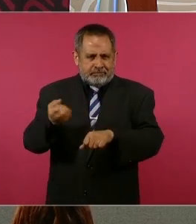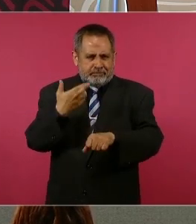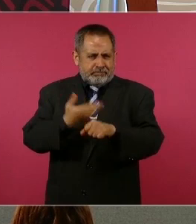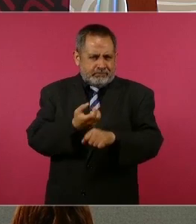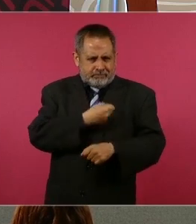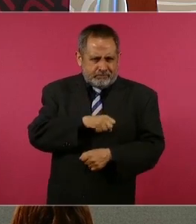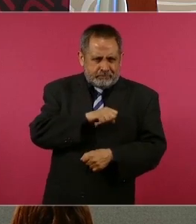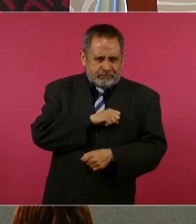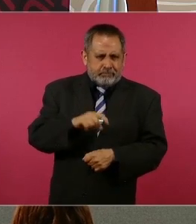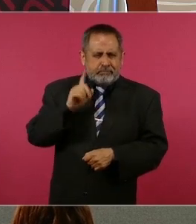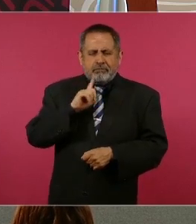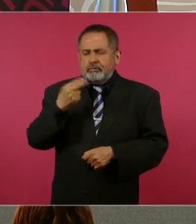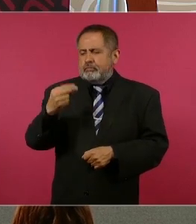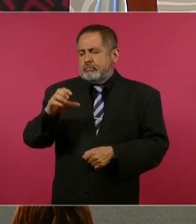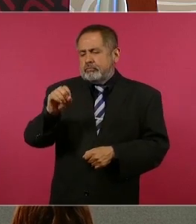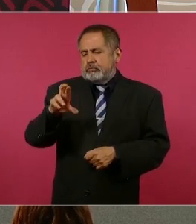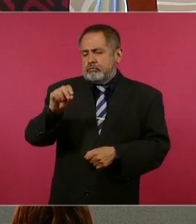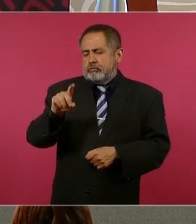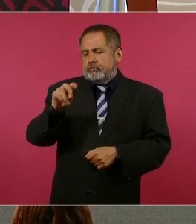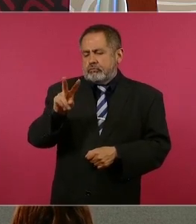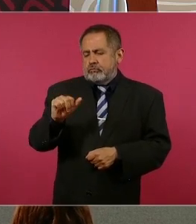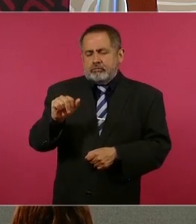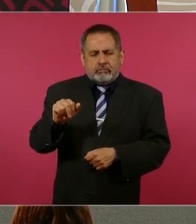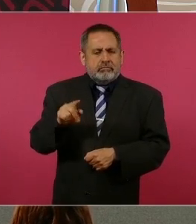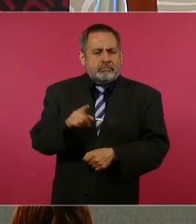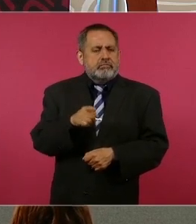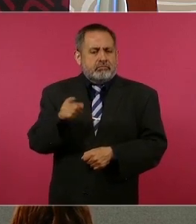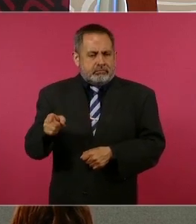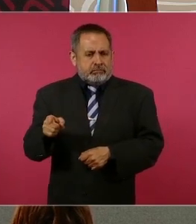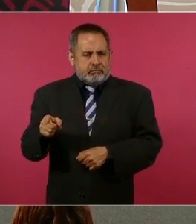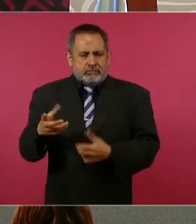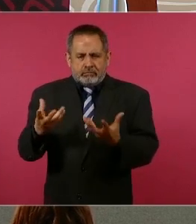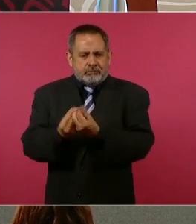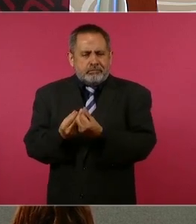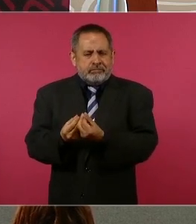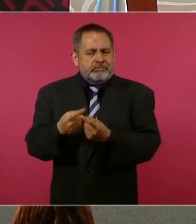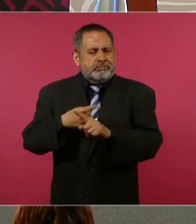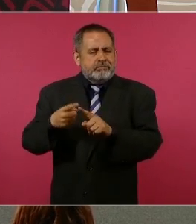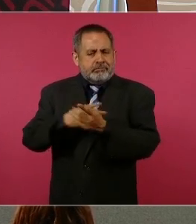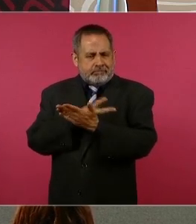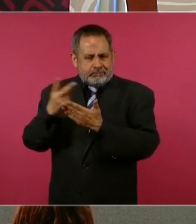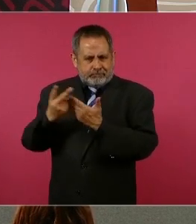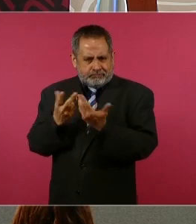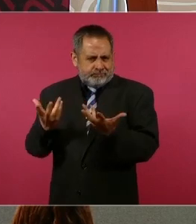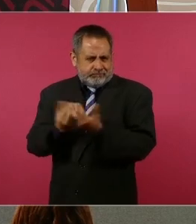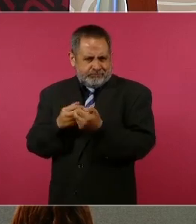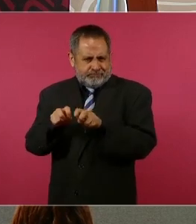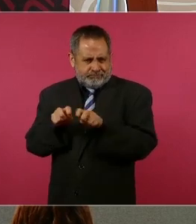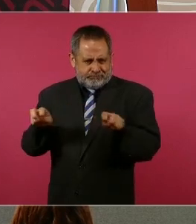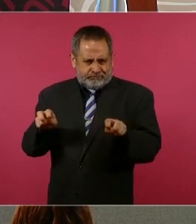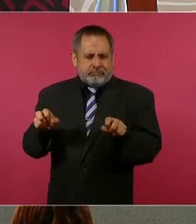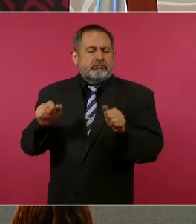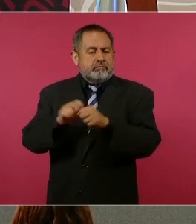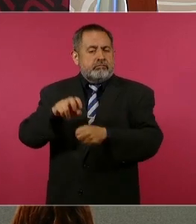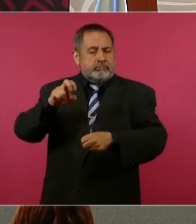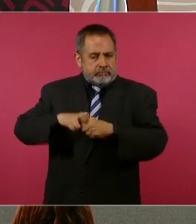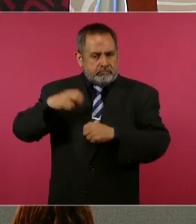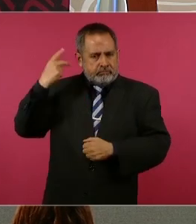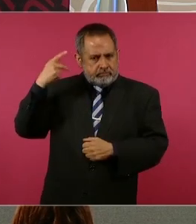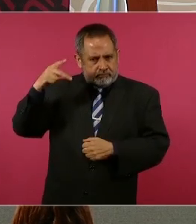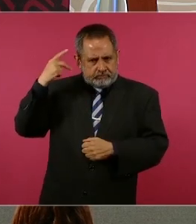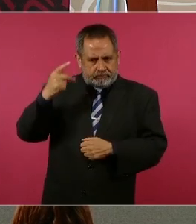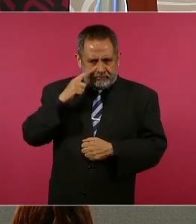Celi Soria Córdoba, y Vida Vargas, de los programas de bienestar, allá con los integrantes del